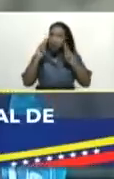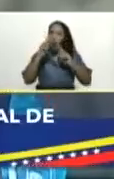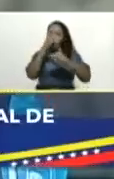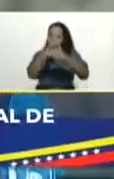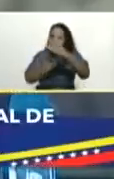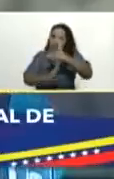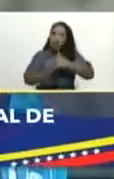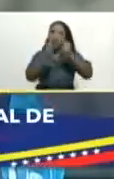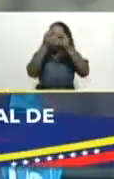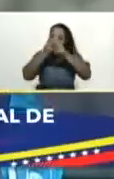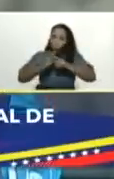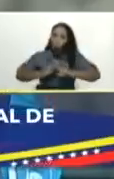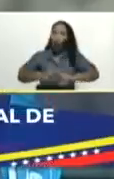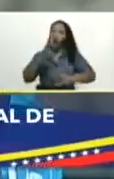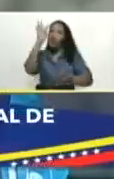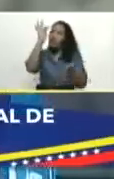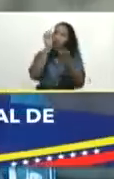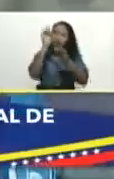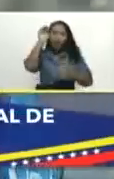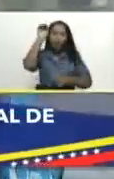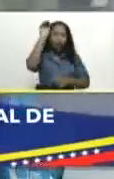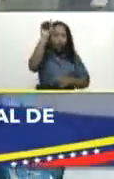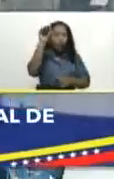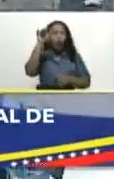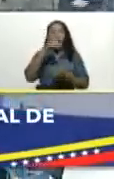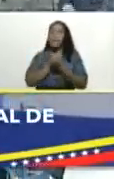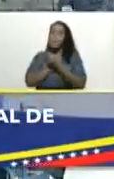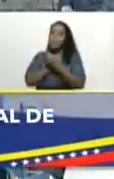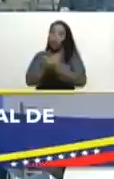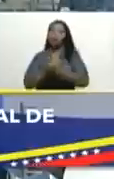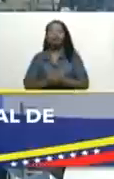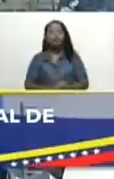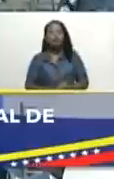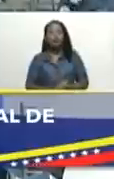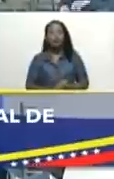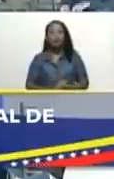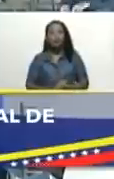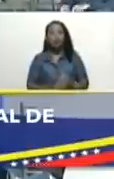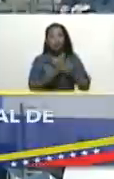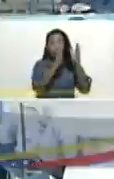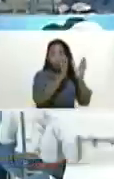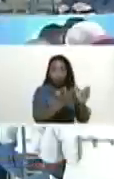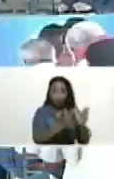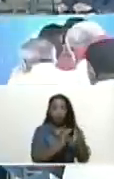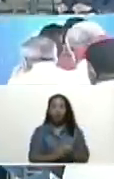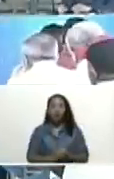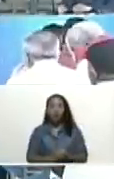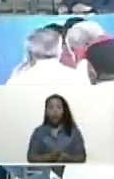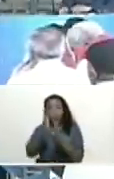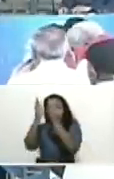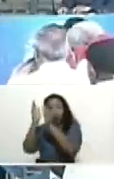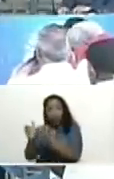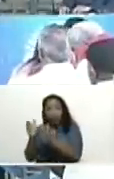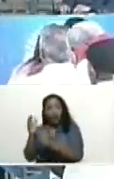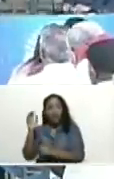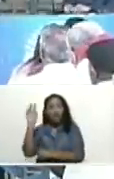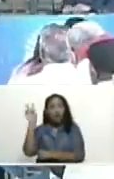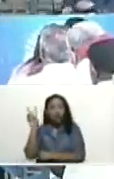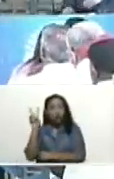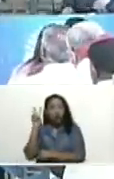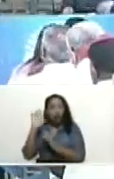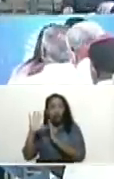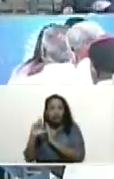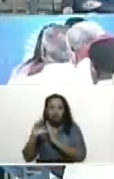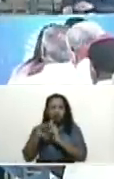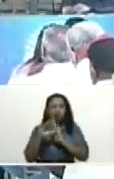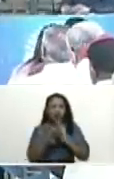honor, de fe en el futuro, de amor, y la Venezuela de la robadera,